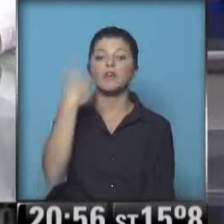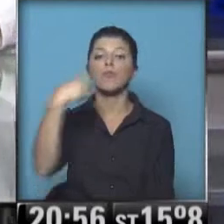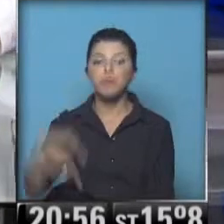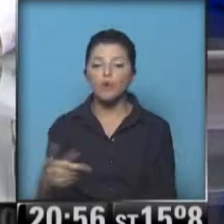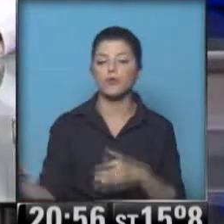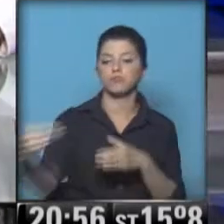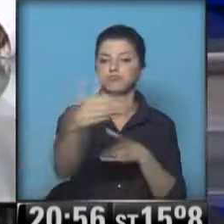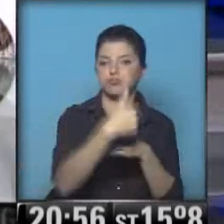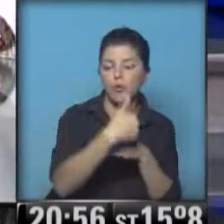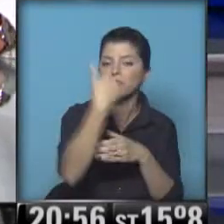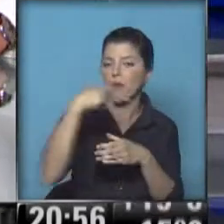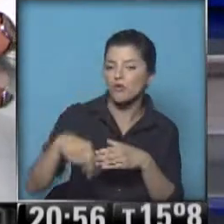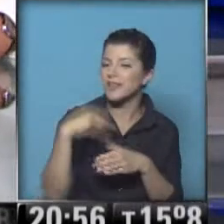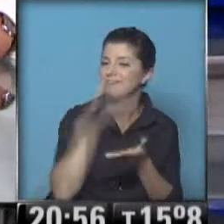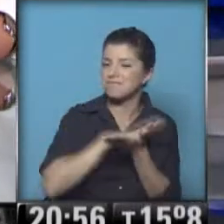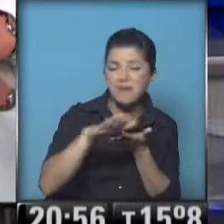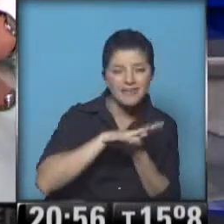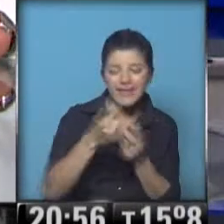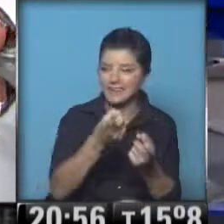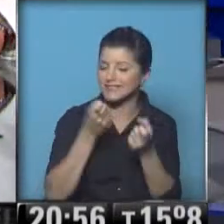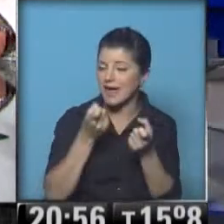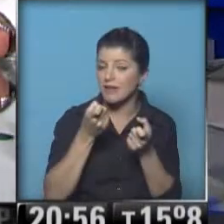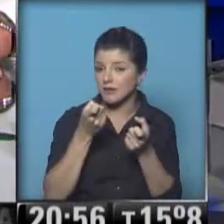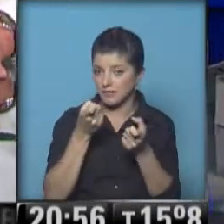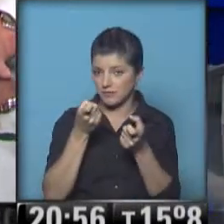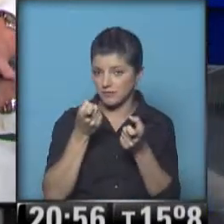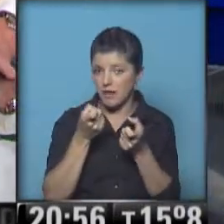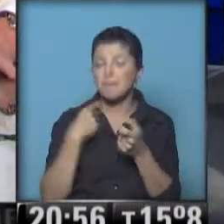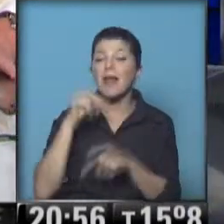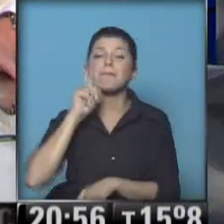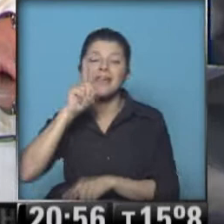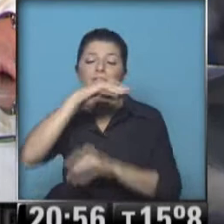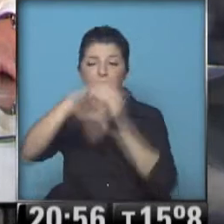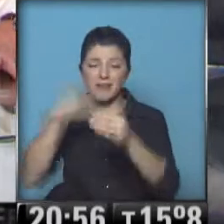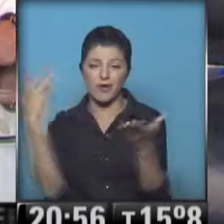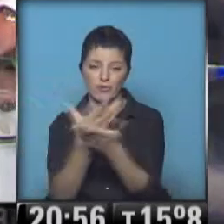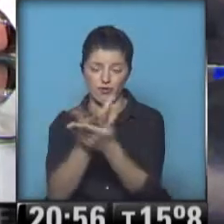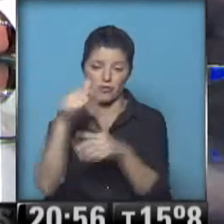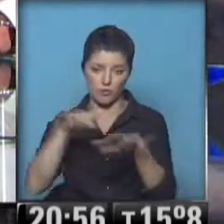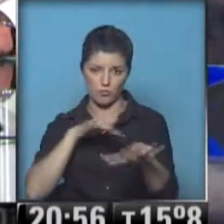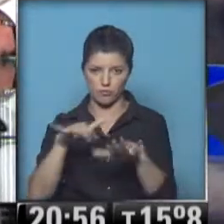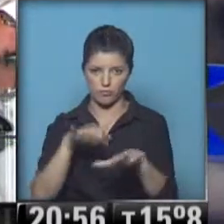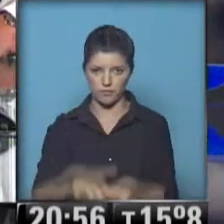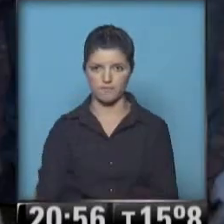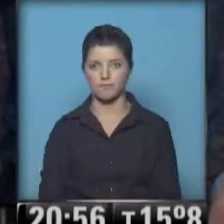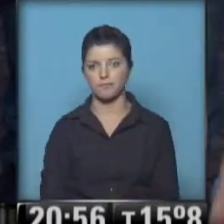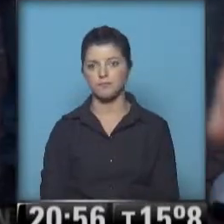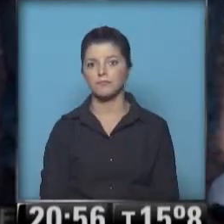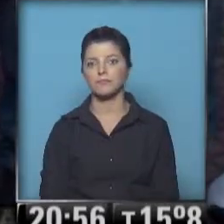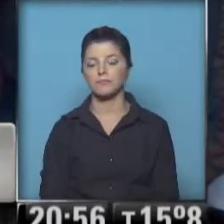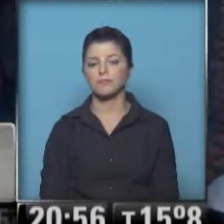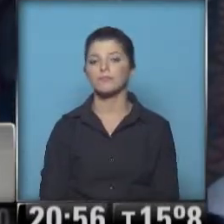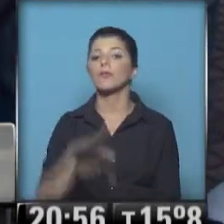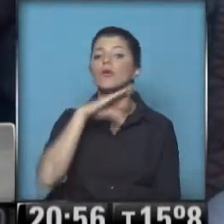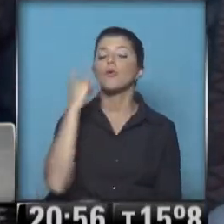productos, elementos necesarios, fundamentales para las miles de familias afectadas por este temporal. Juan